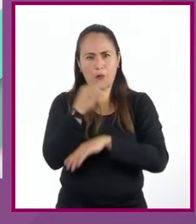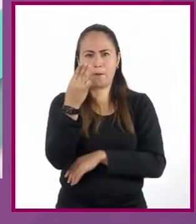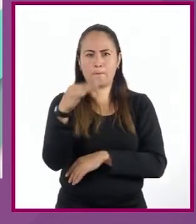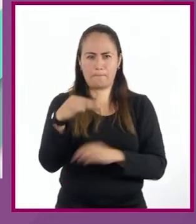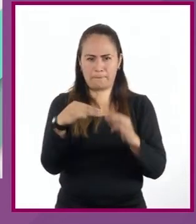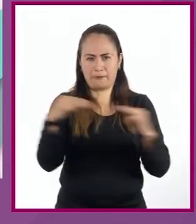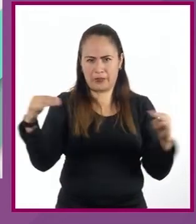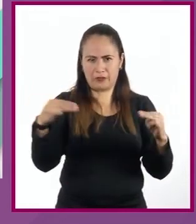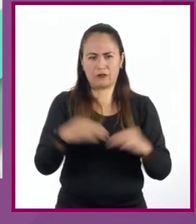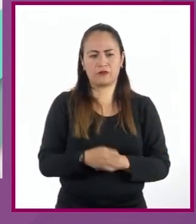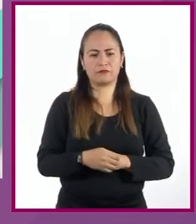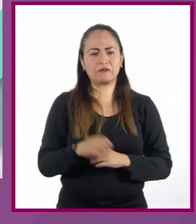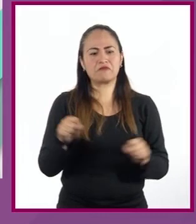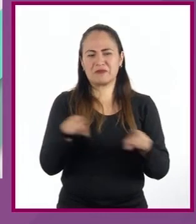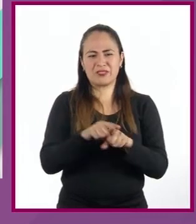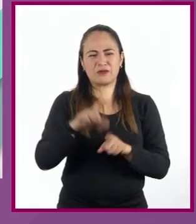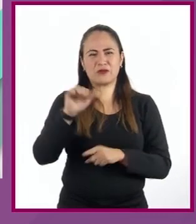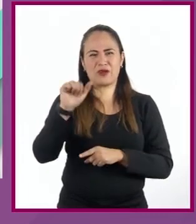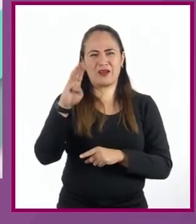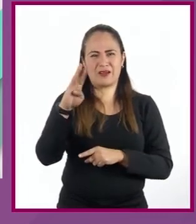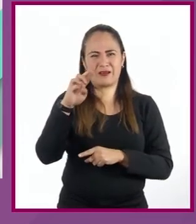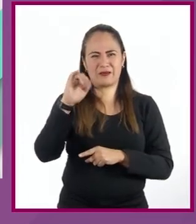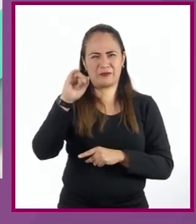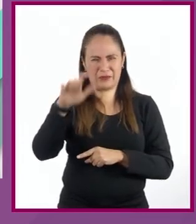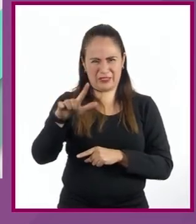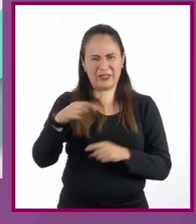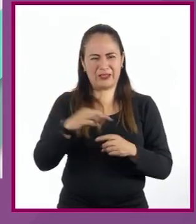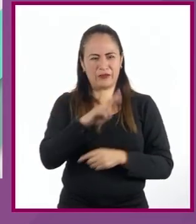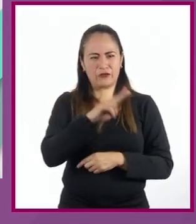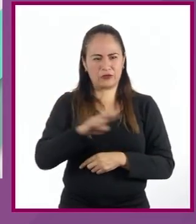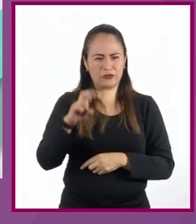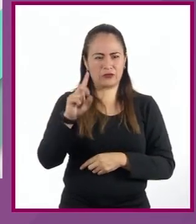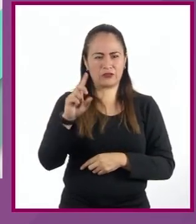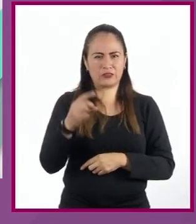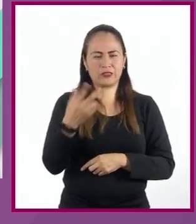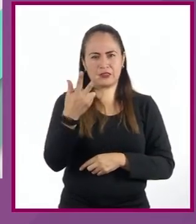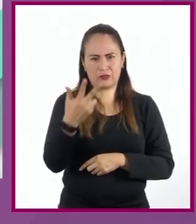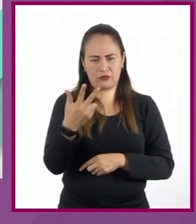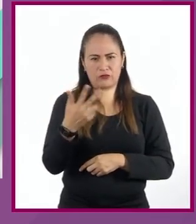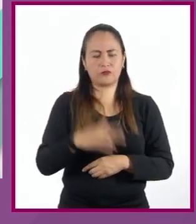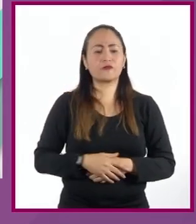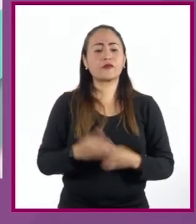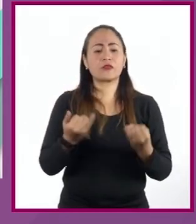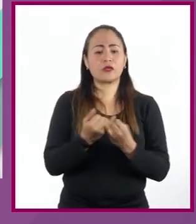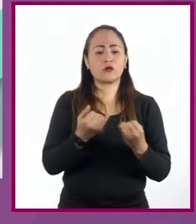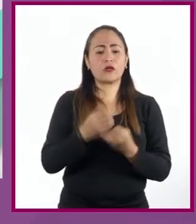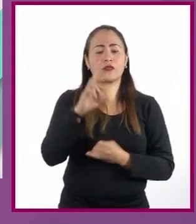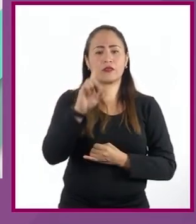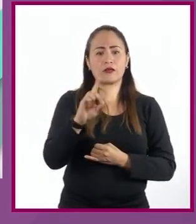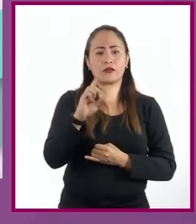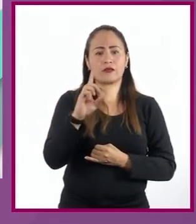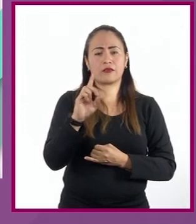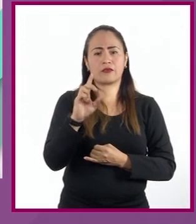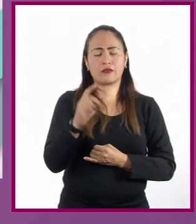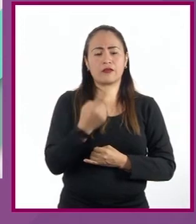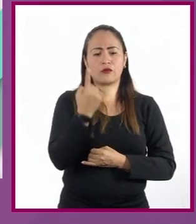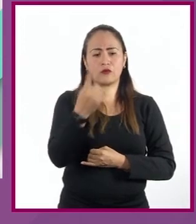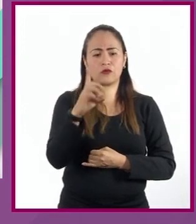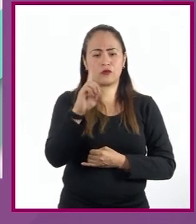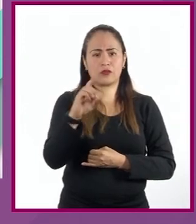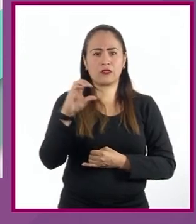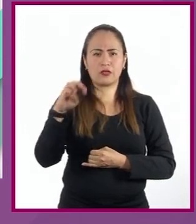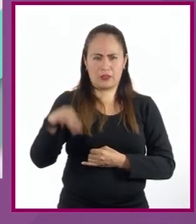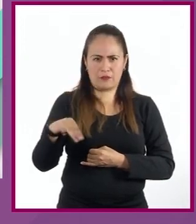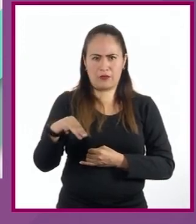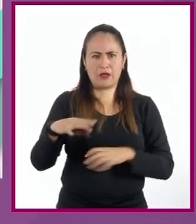lo que mide la cuerda de Abril, y convertir 31 decímetros a metros, que es lo que mide la cuerda de Sandra.